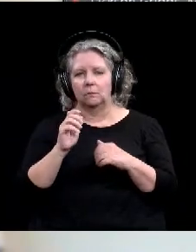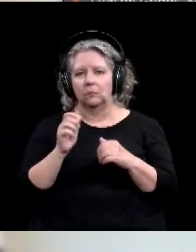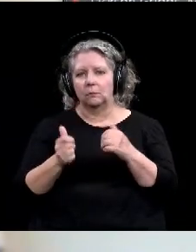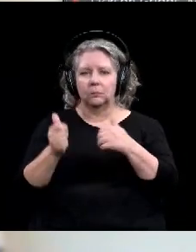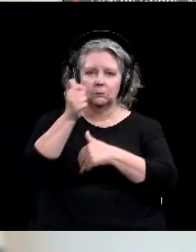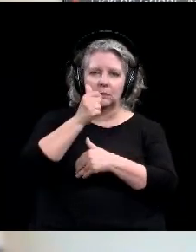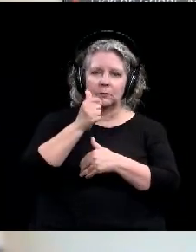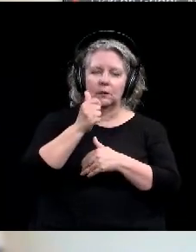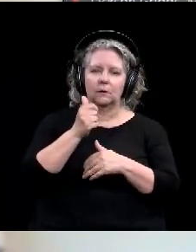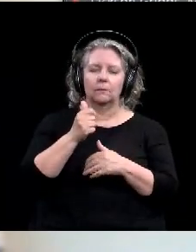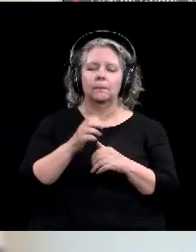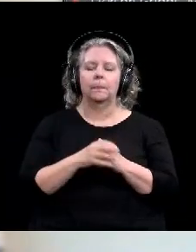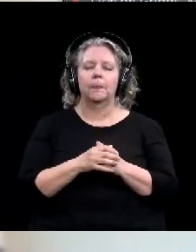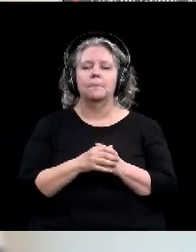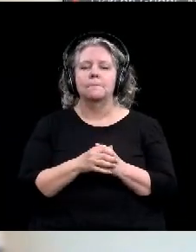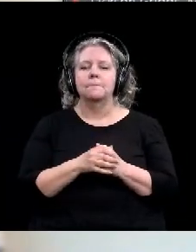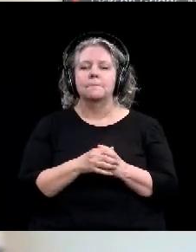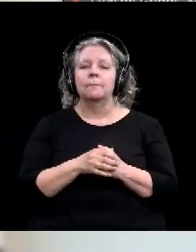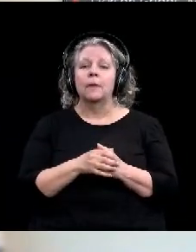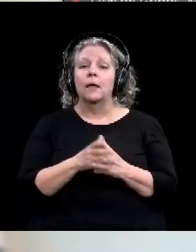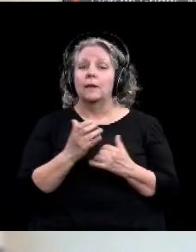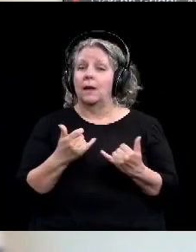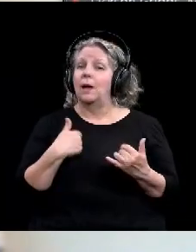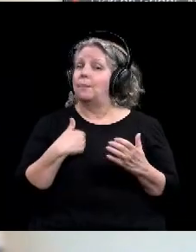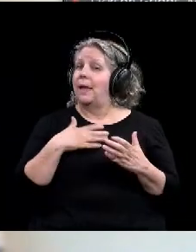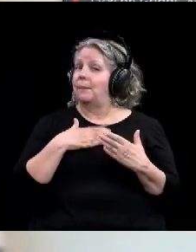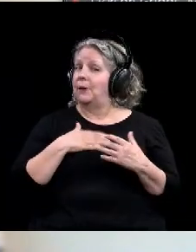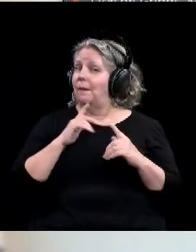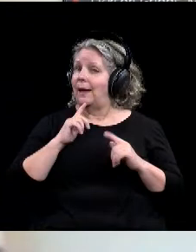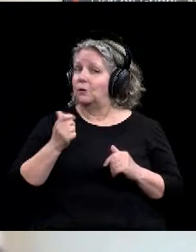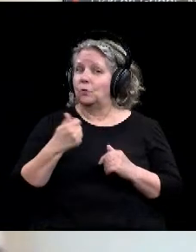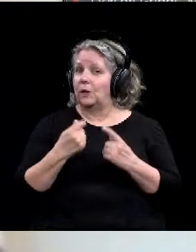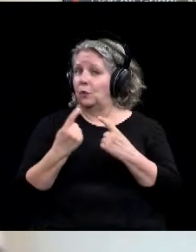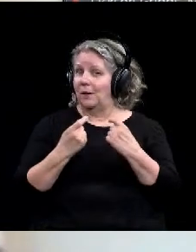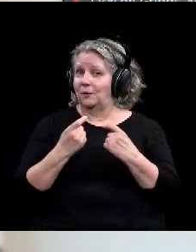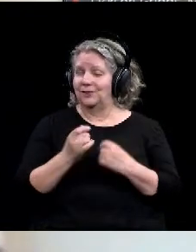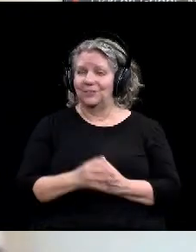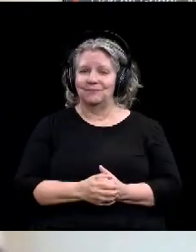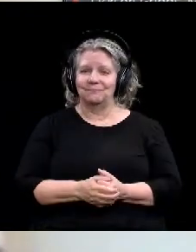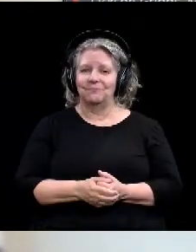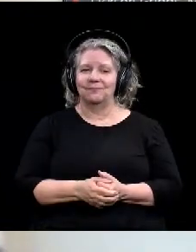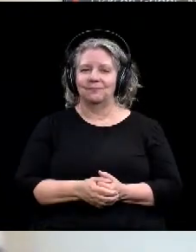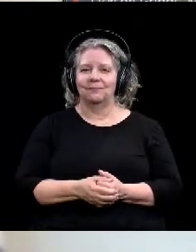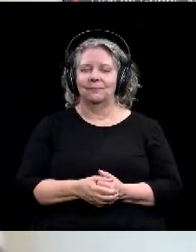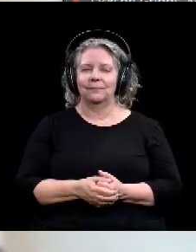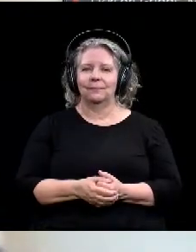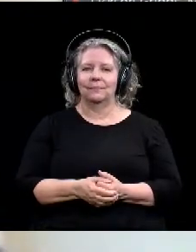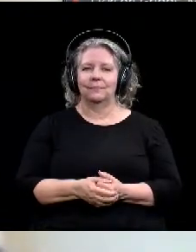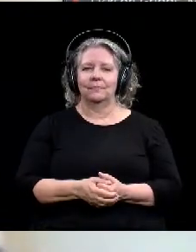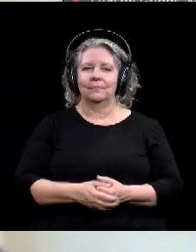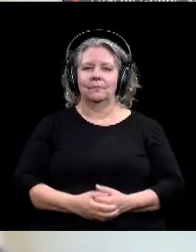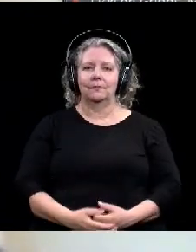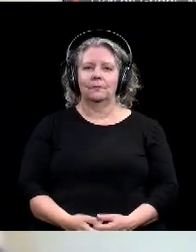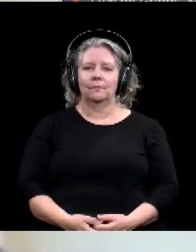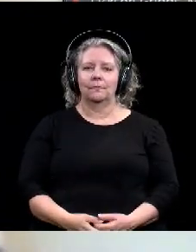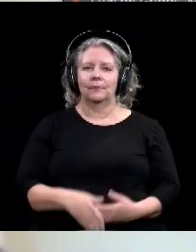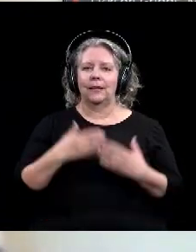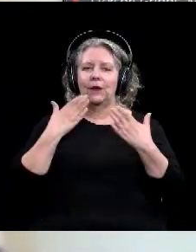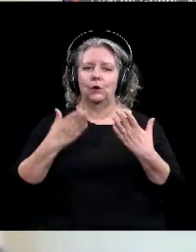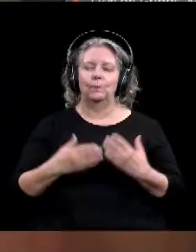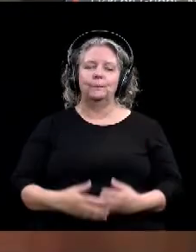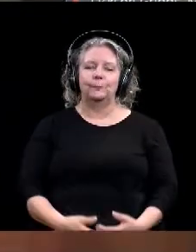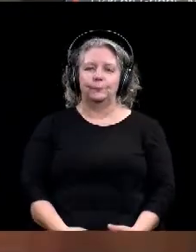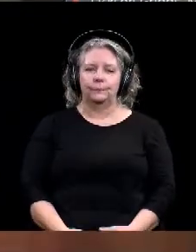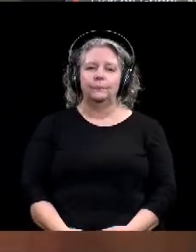próximos meses ahora para las preguntas y algunos algunos tienen preguntas doctor